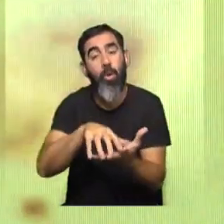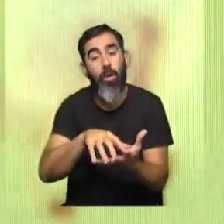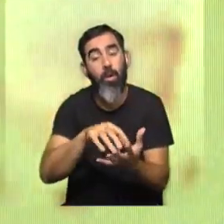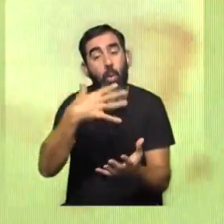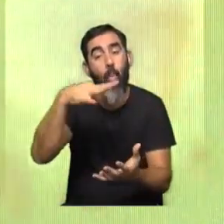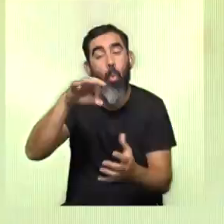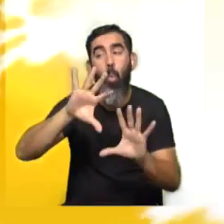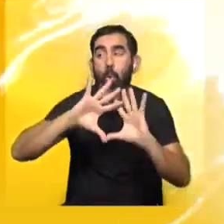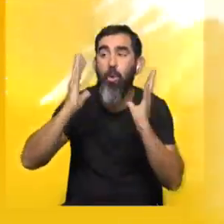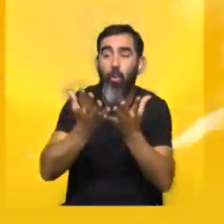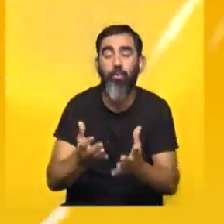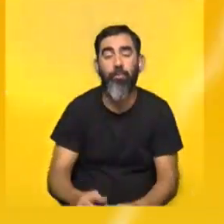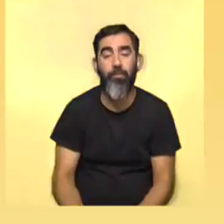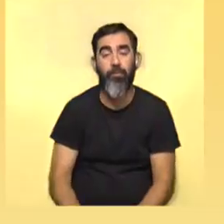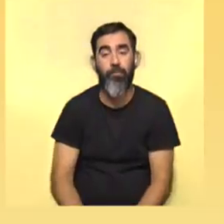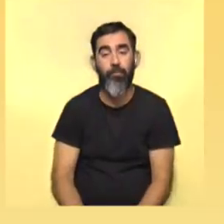mundo.